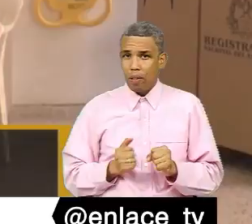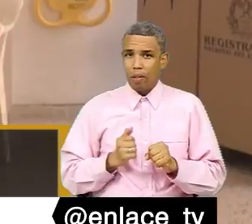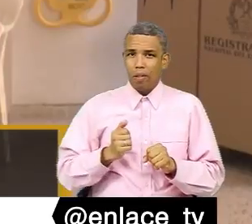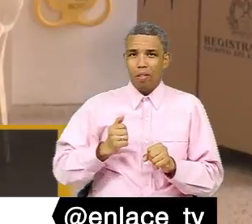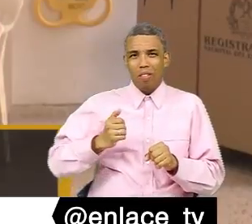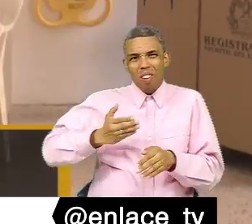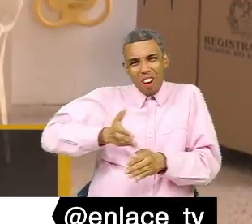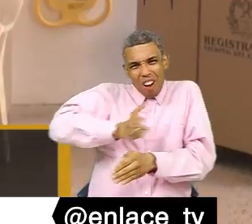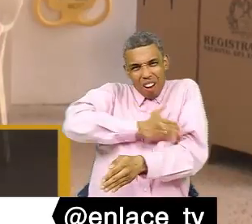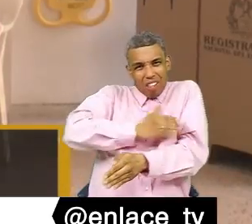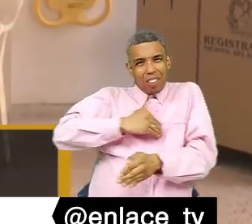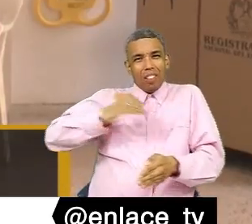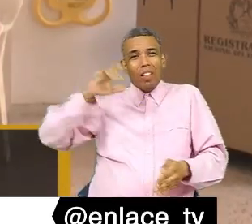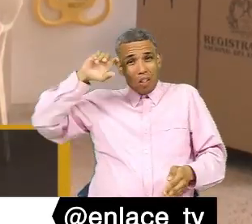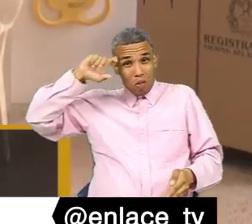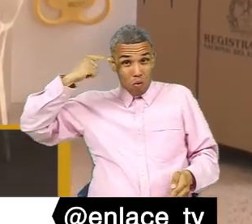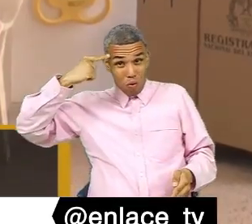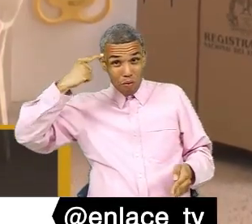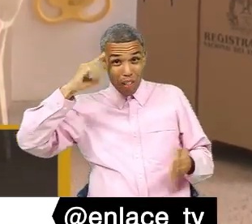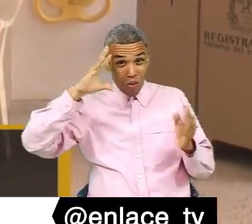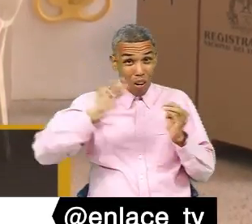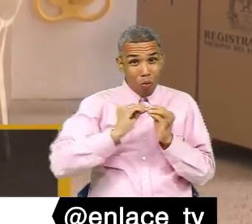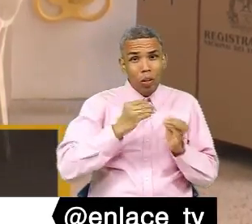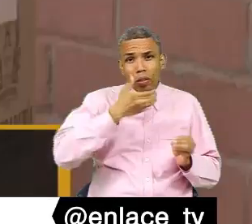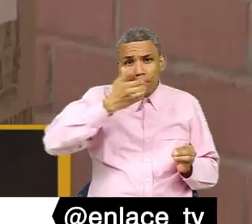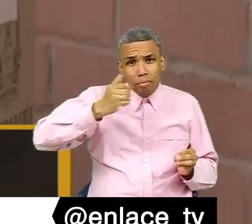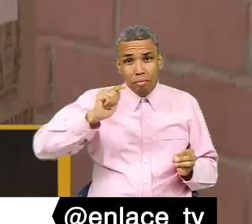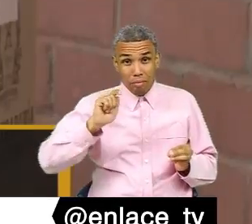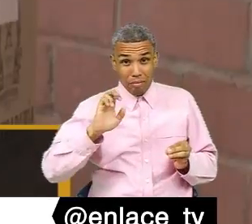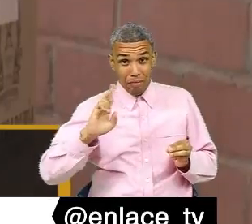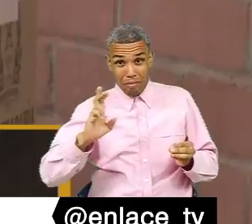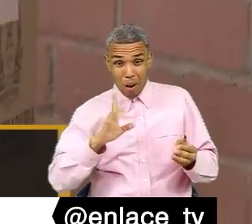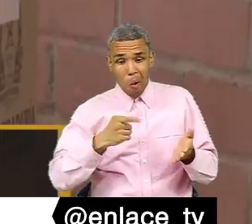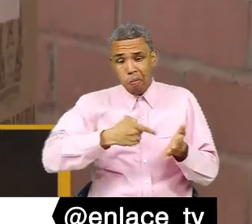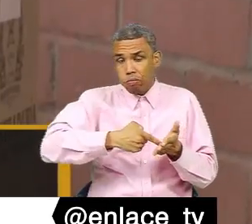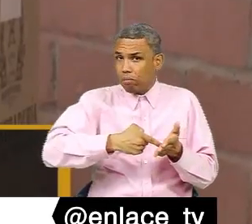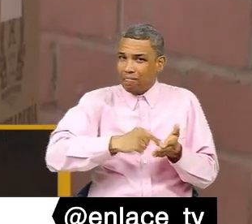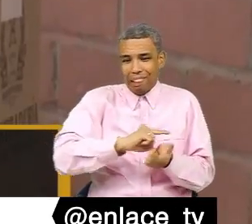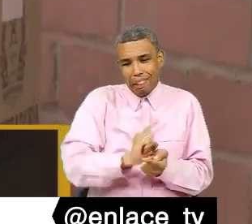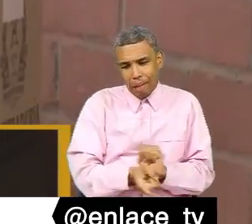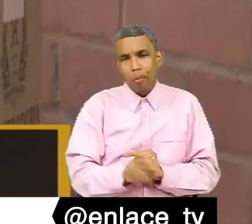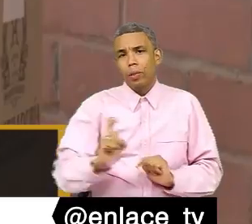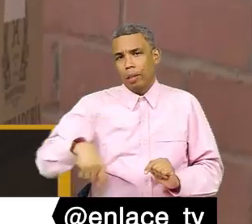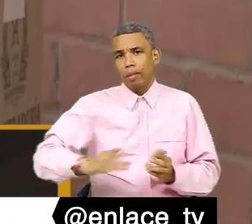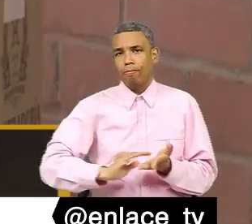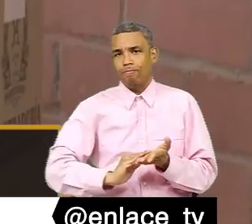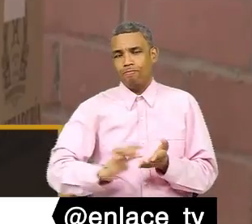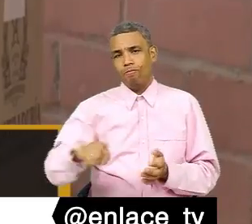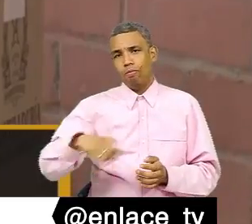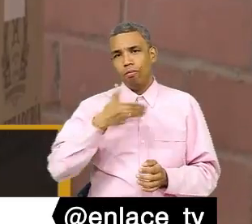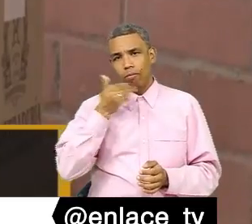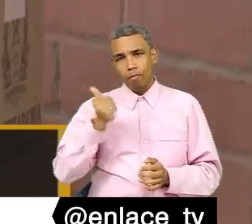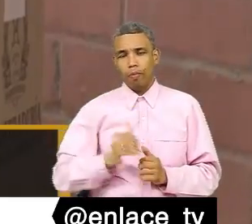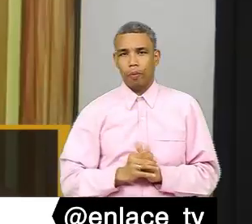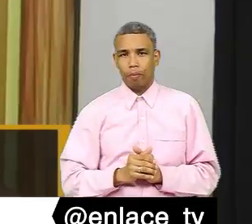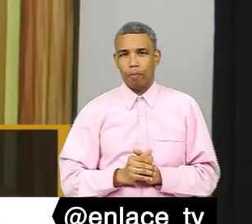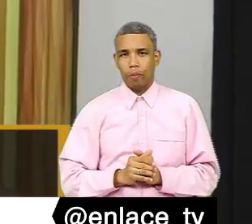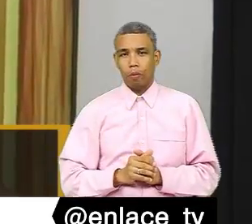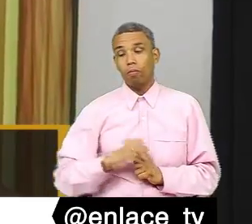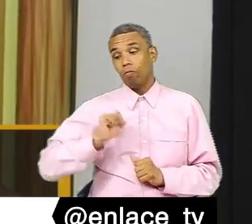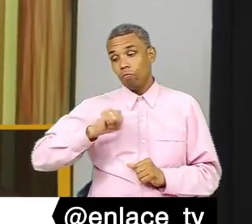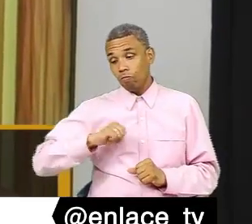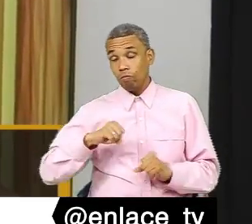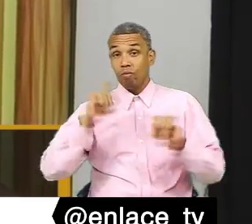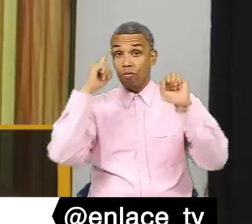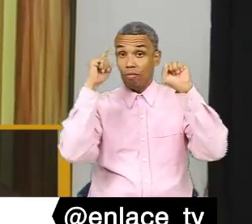que haya un acuerdo más justo para todos los colombianos. Bueno, la verdad sí estábamos un poco preocupados porque veíamos que estábamos